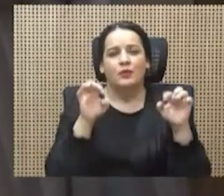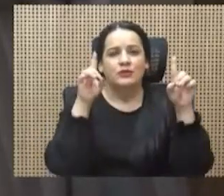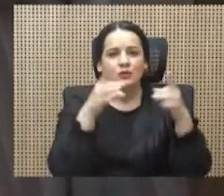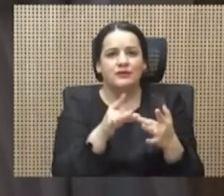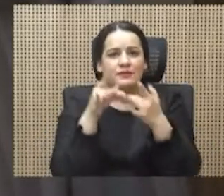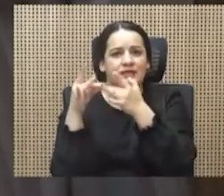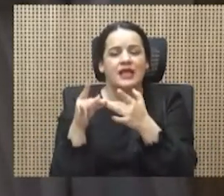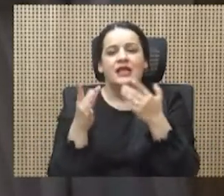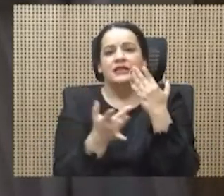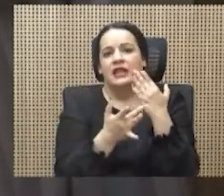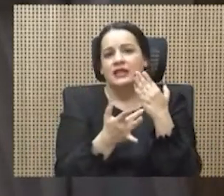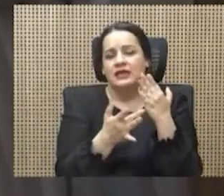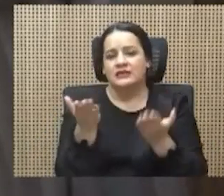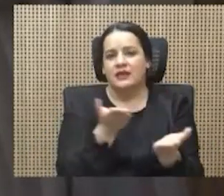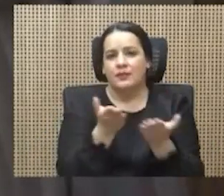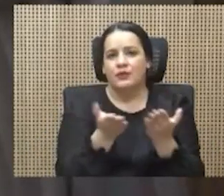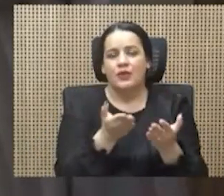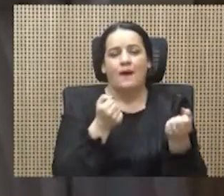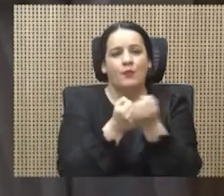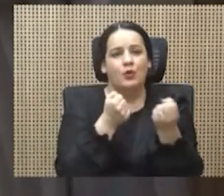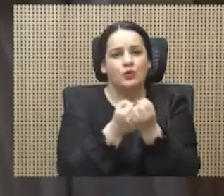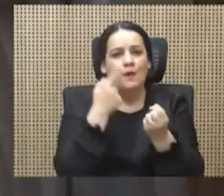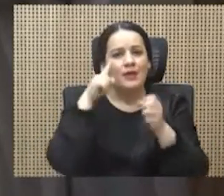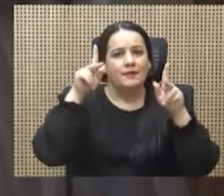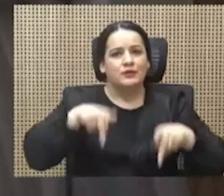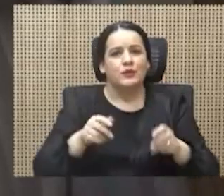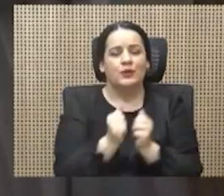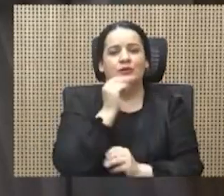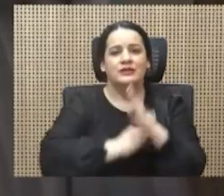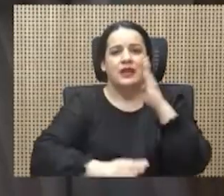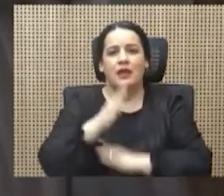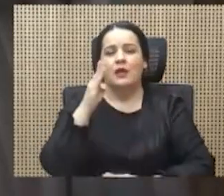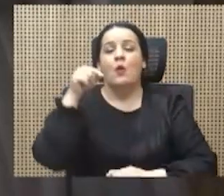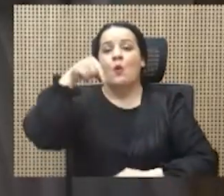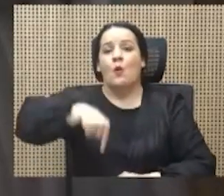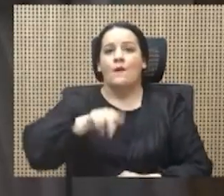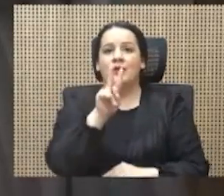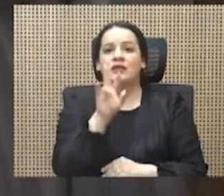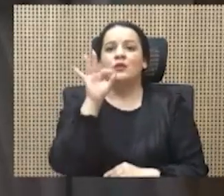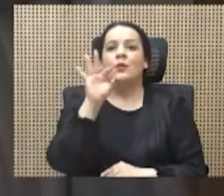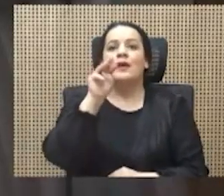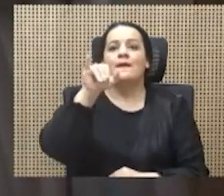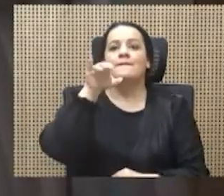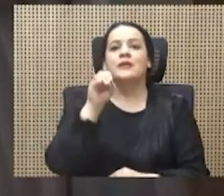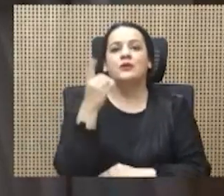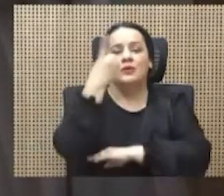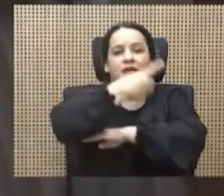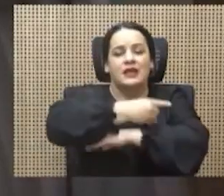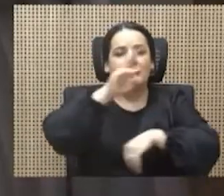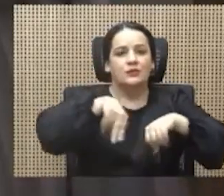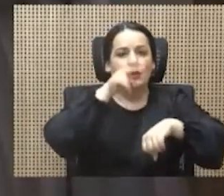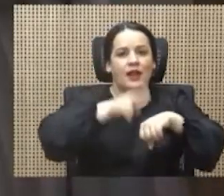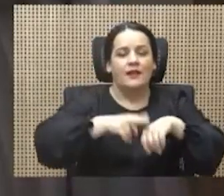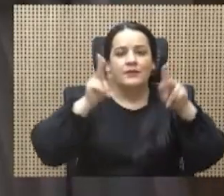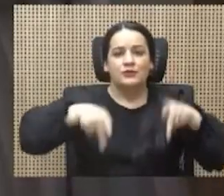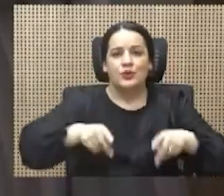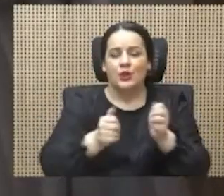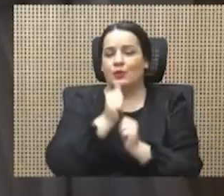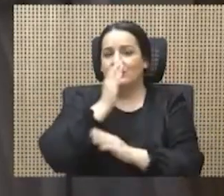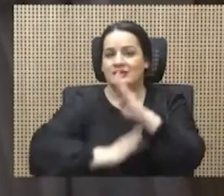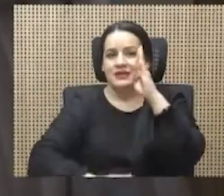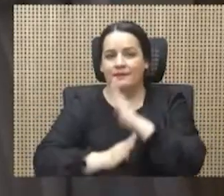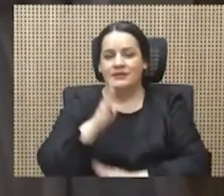servicios de apoyo para personas con discapacidad. A propósito de que hoy, 29 de mayo, es el Día Nacional de la Persona con